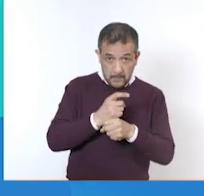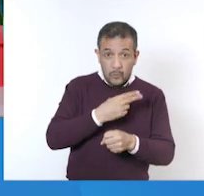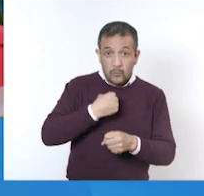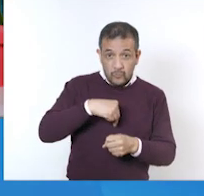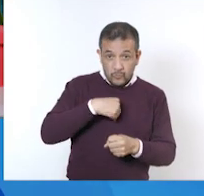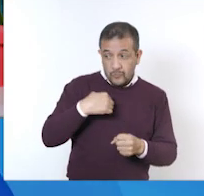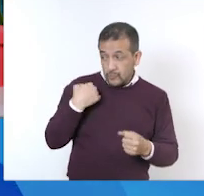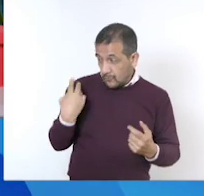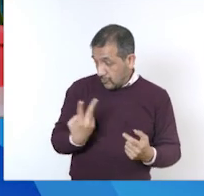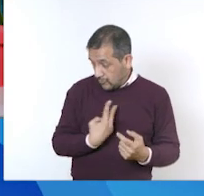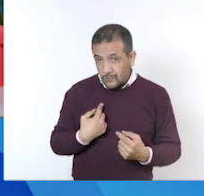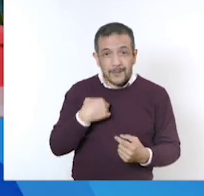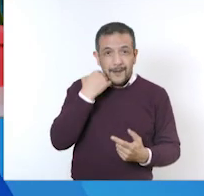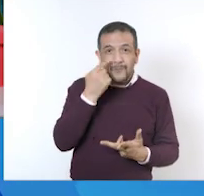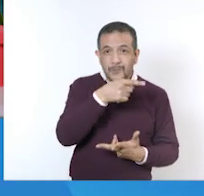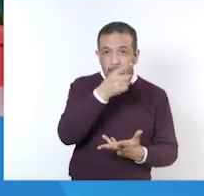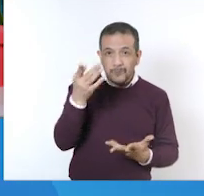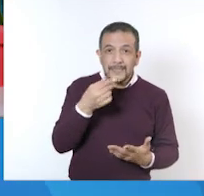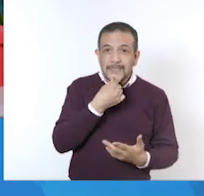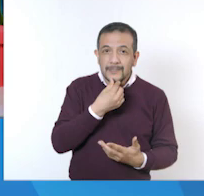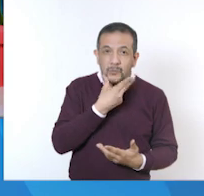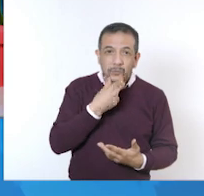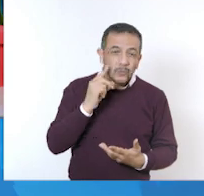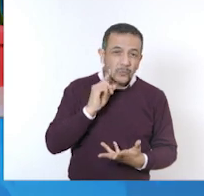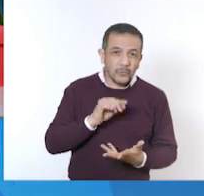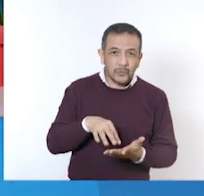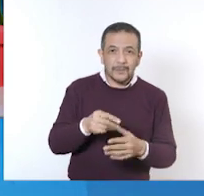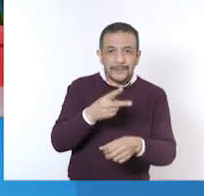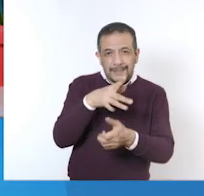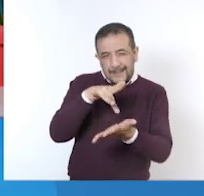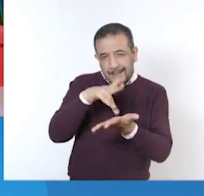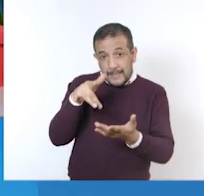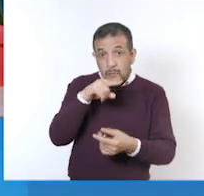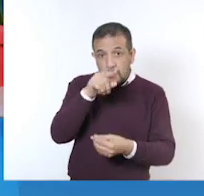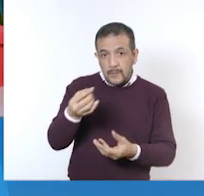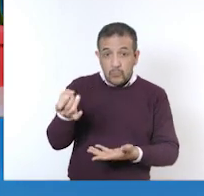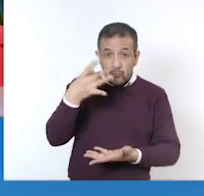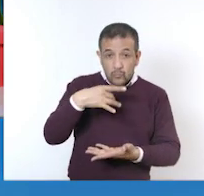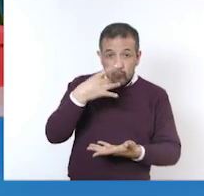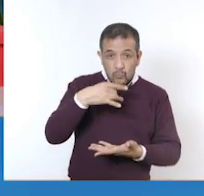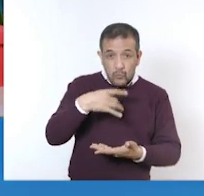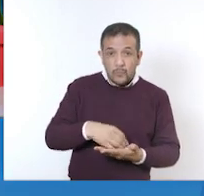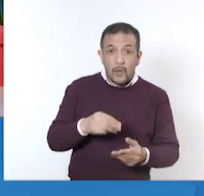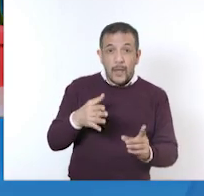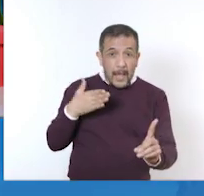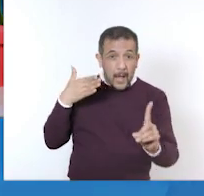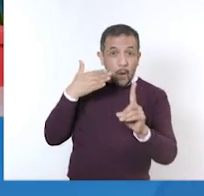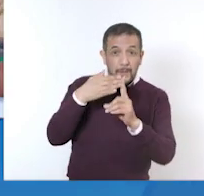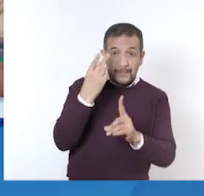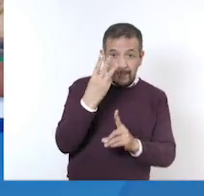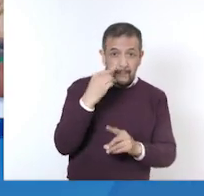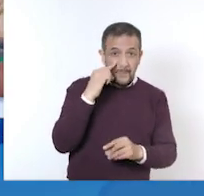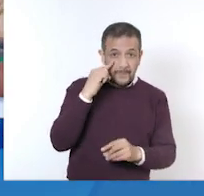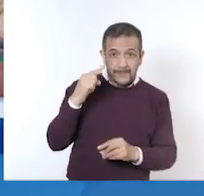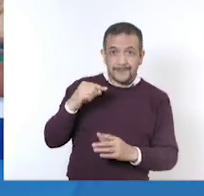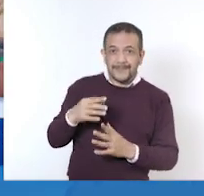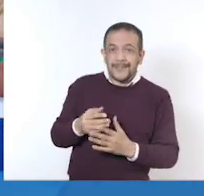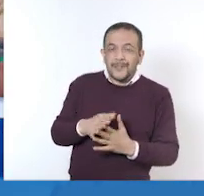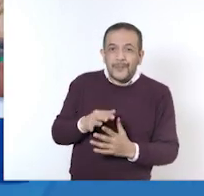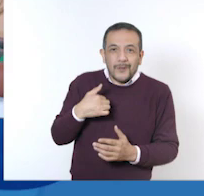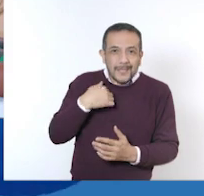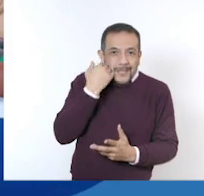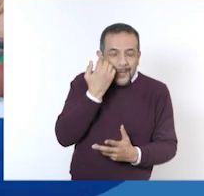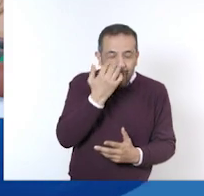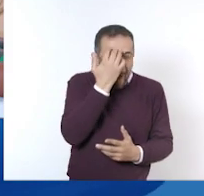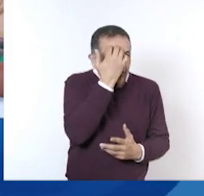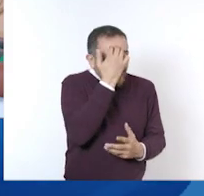Antes que nada, queremos agradecer a todas las niñas y niños que nos han enviado sus increíbles proyectos de la Misión 3. Vamos a verlos.